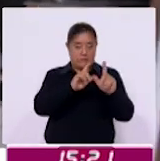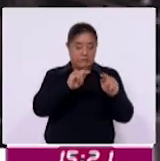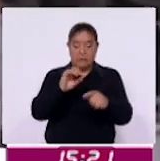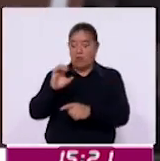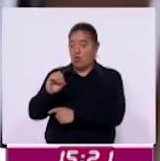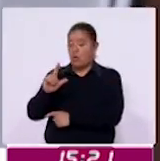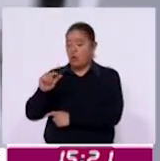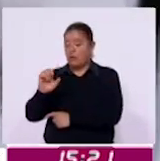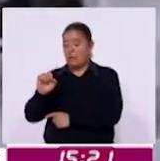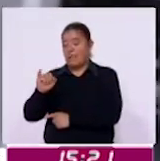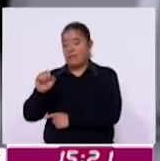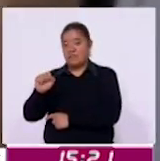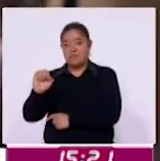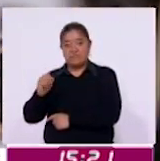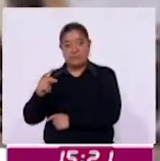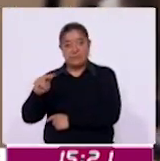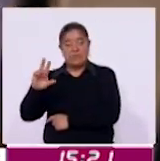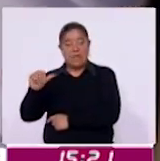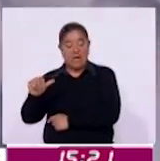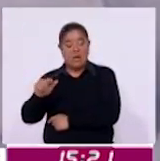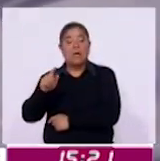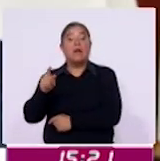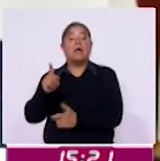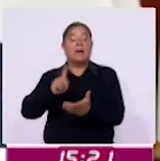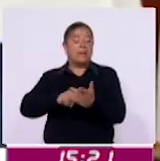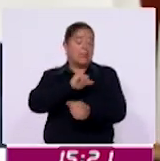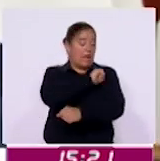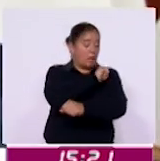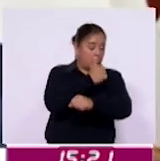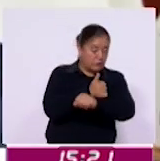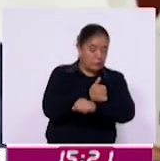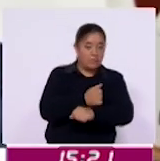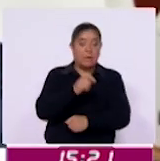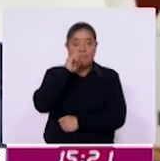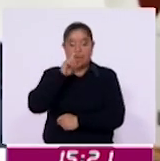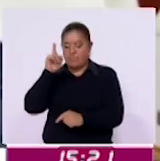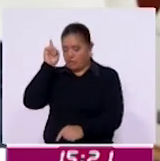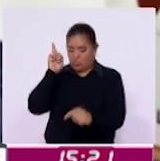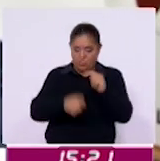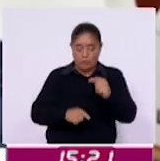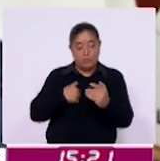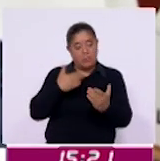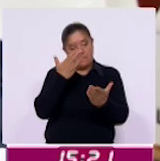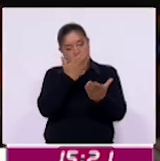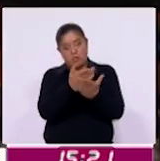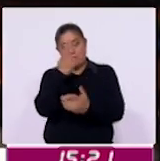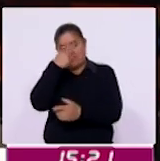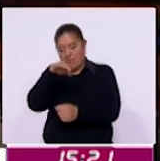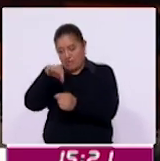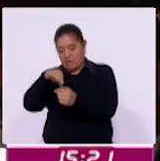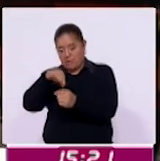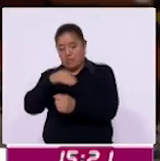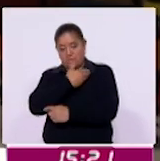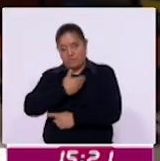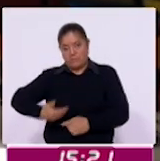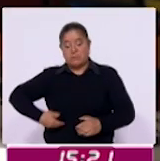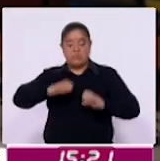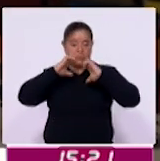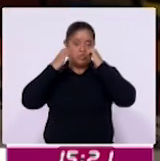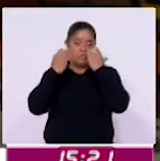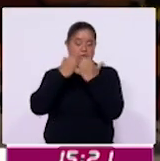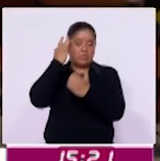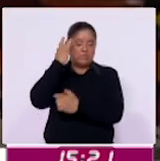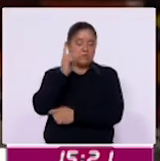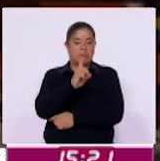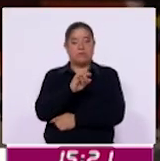de Juárez en Acuamanala de Miguel Hidalgo. Además, revocó la convocatoria para la elección de la presidencia de comunidad de San